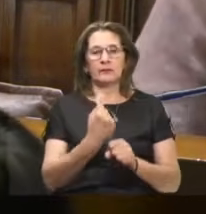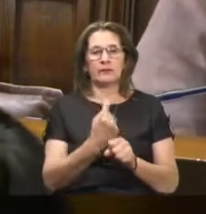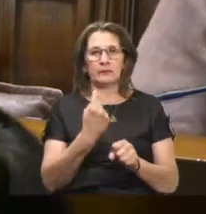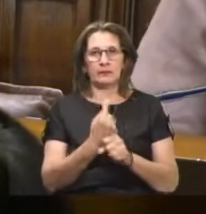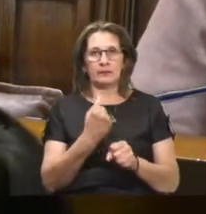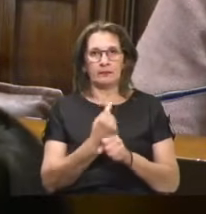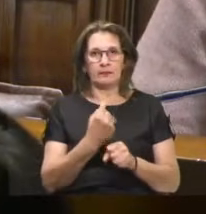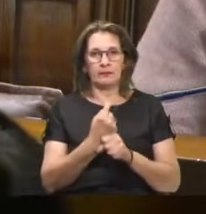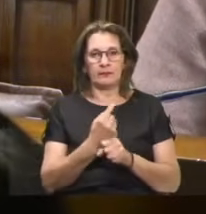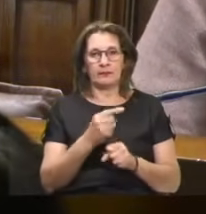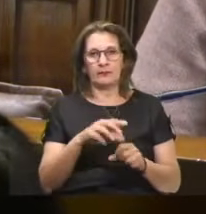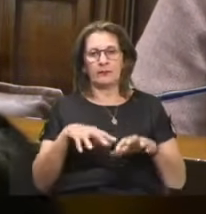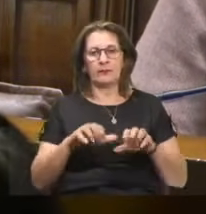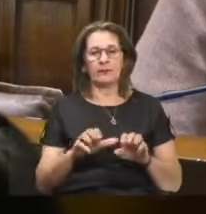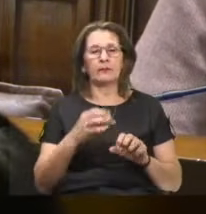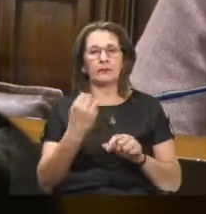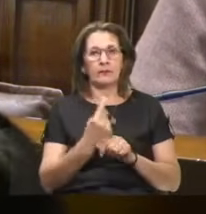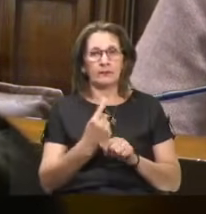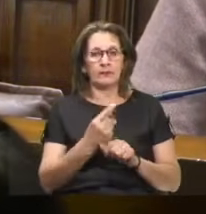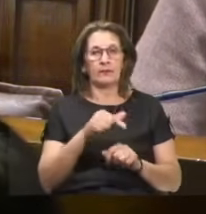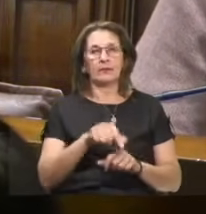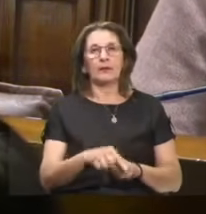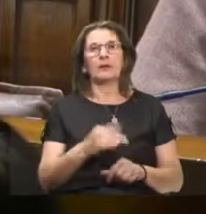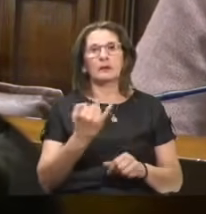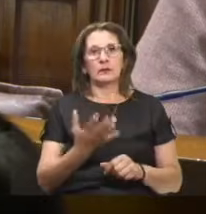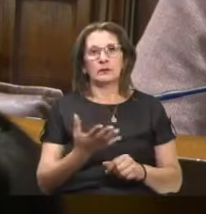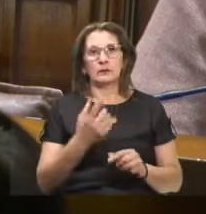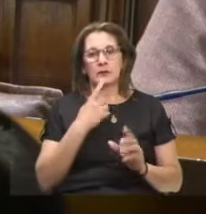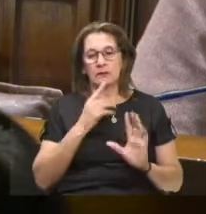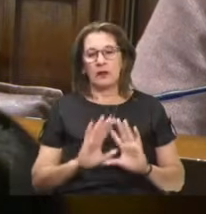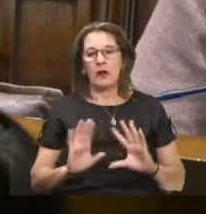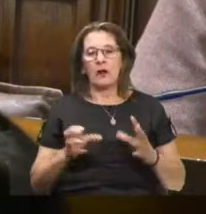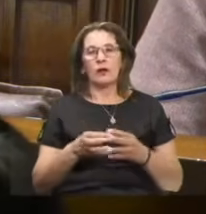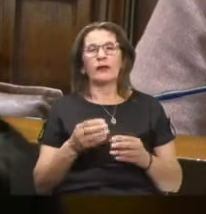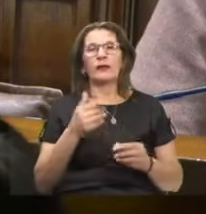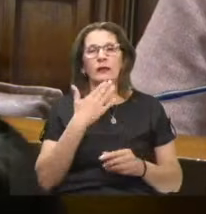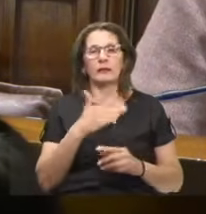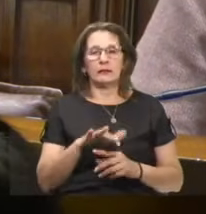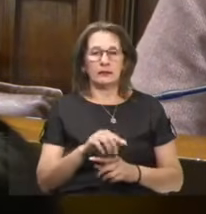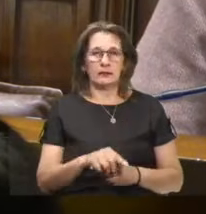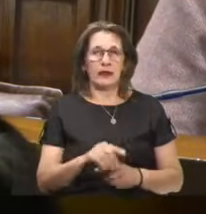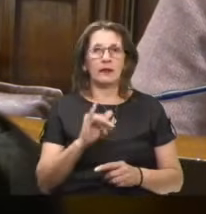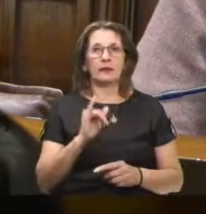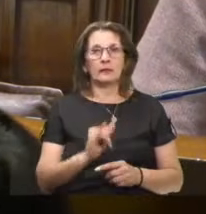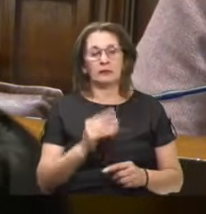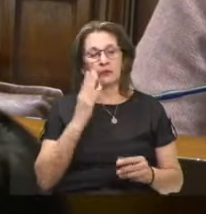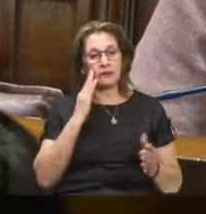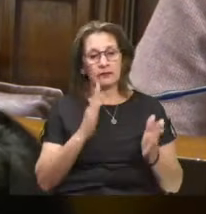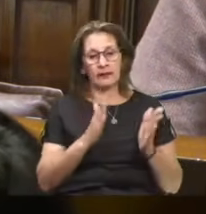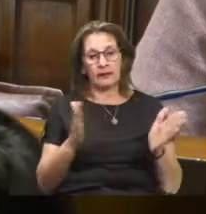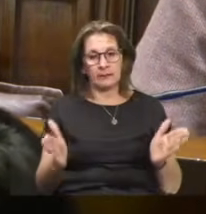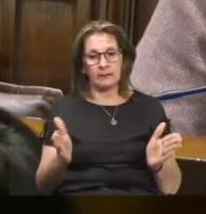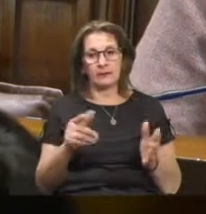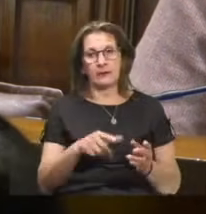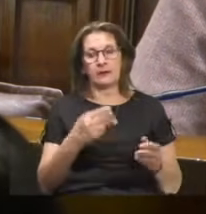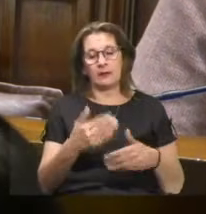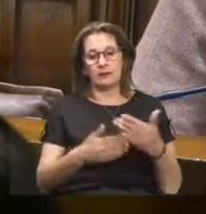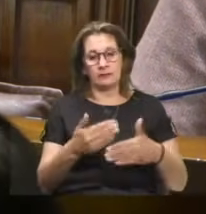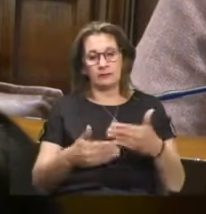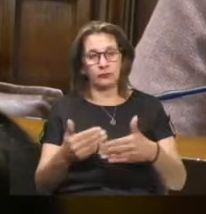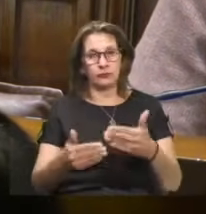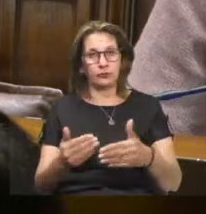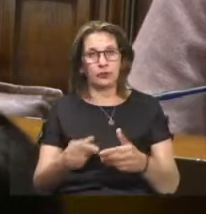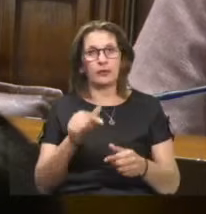sesión siguiente, estando a lo que el cuerpo entienda. En el marco de sus funciones,